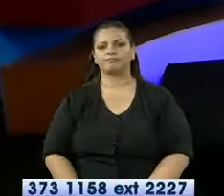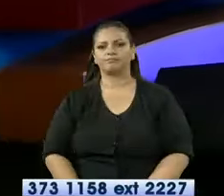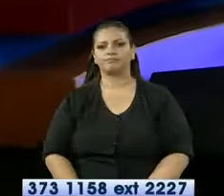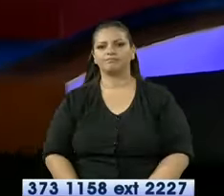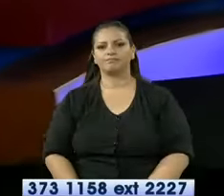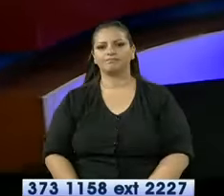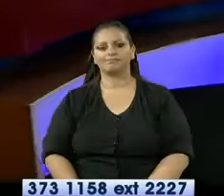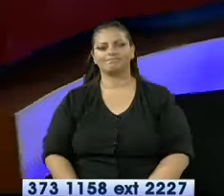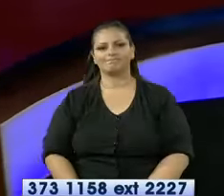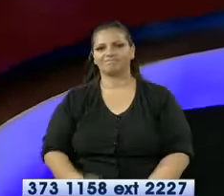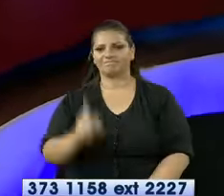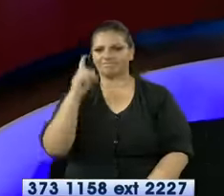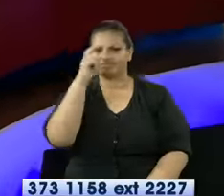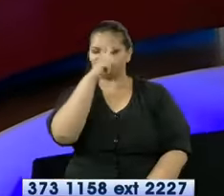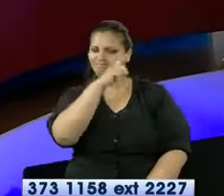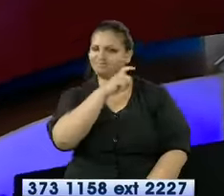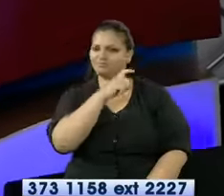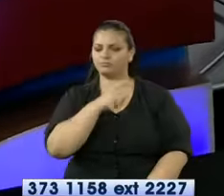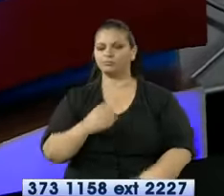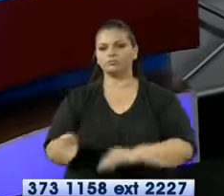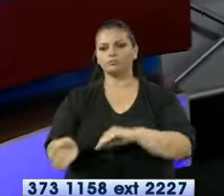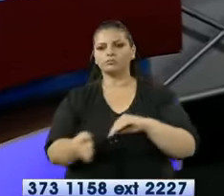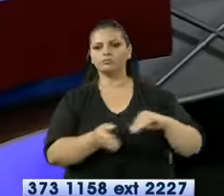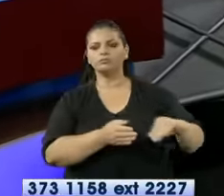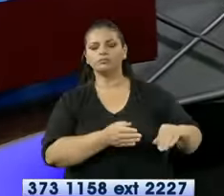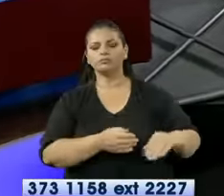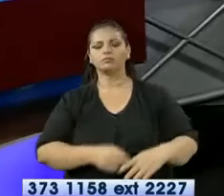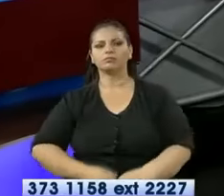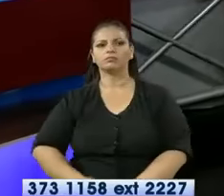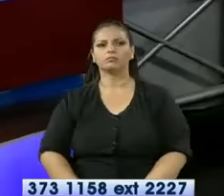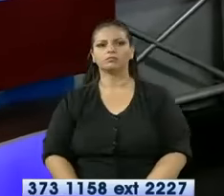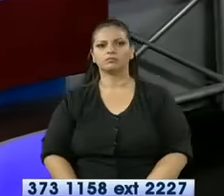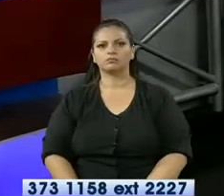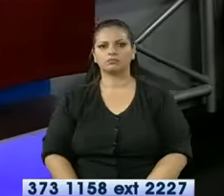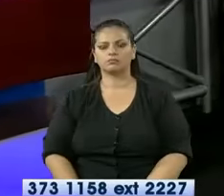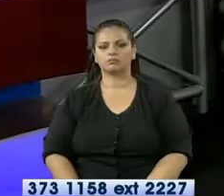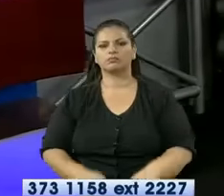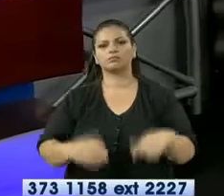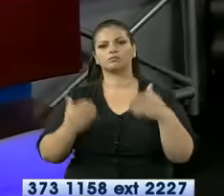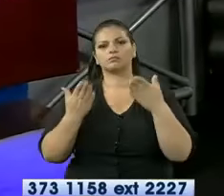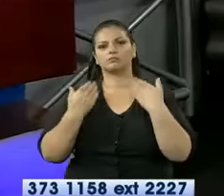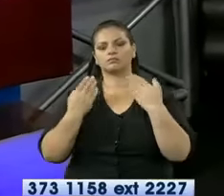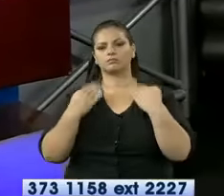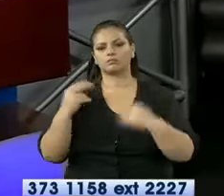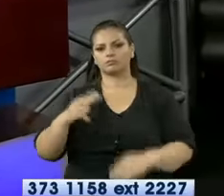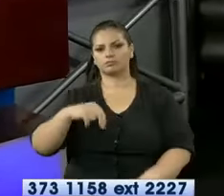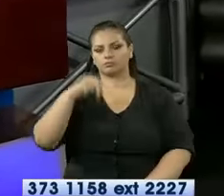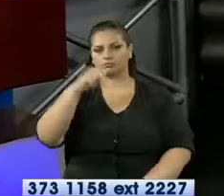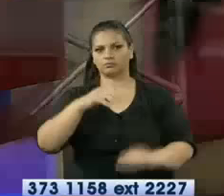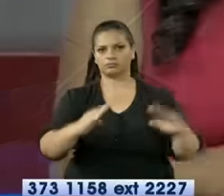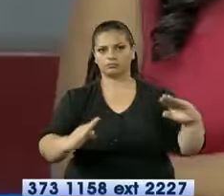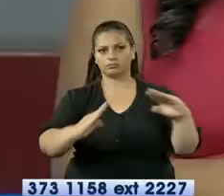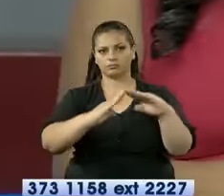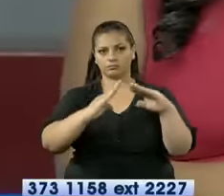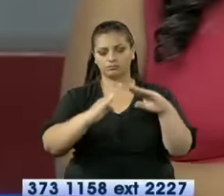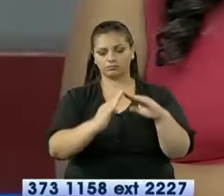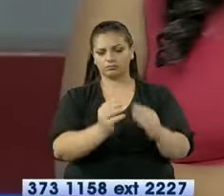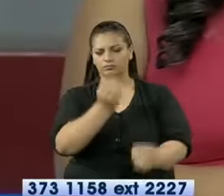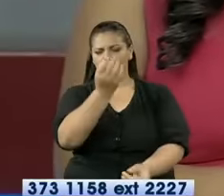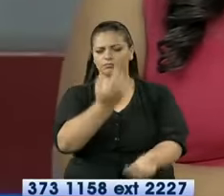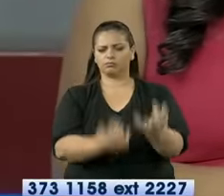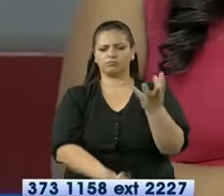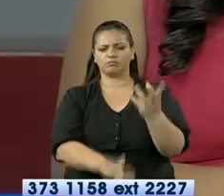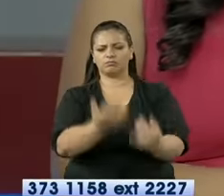Qué terrible caso. Vamos a otra hora de información, amigos televidentes. Un incendio consumió una humilde vivienda en el noroeste de